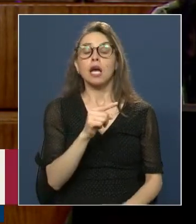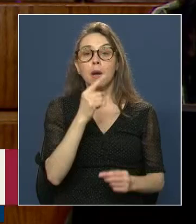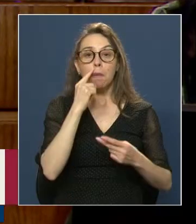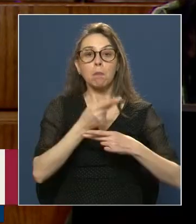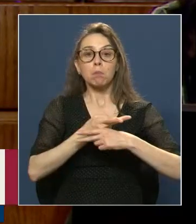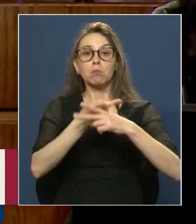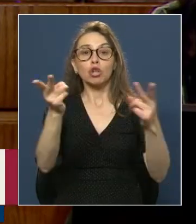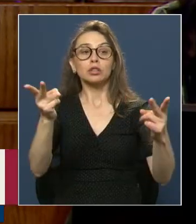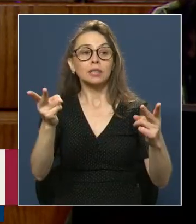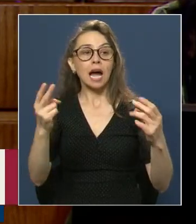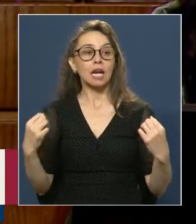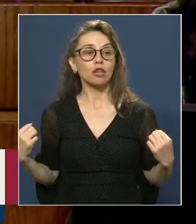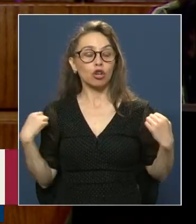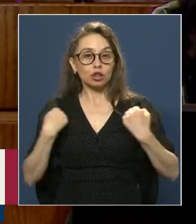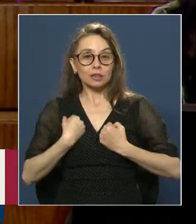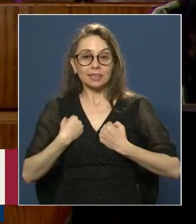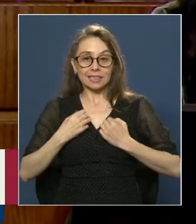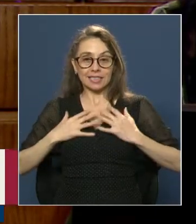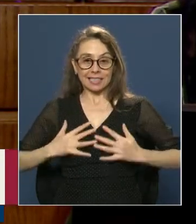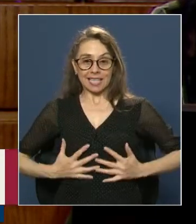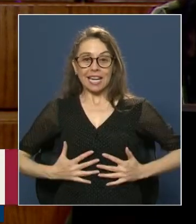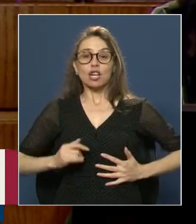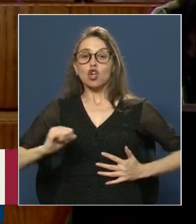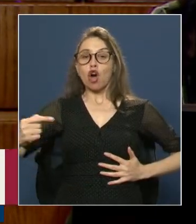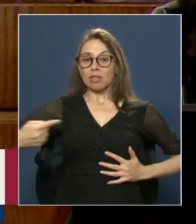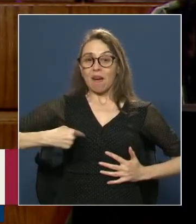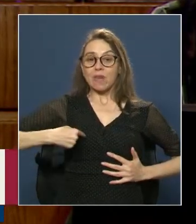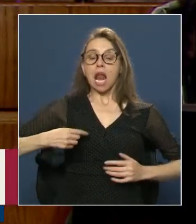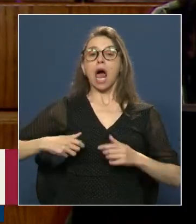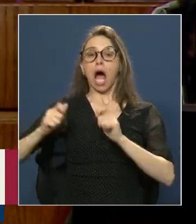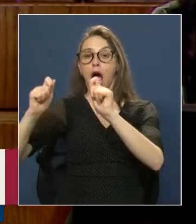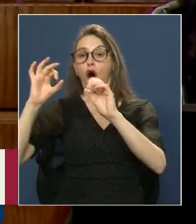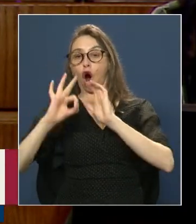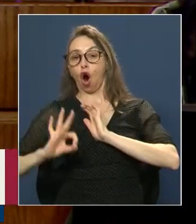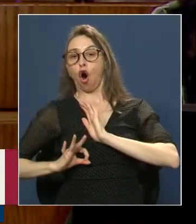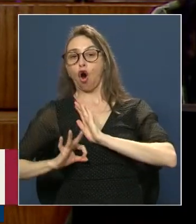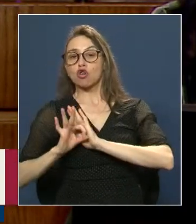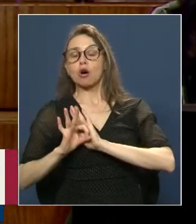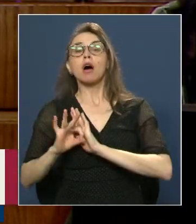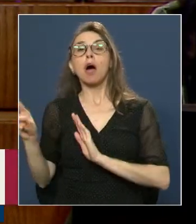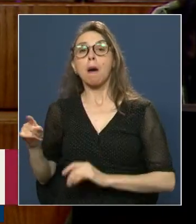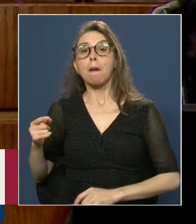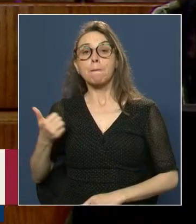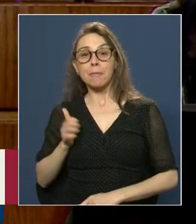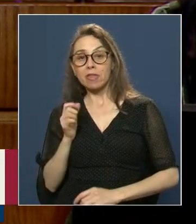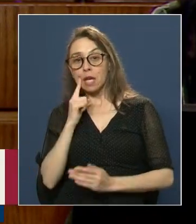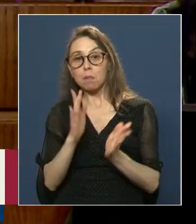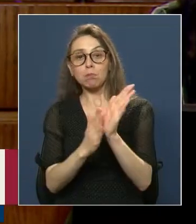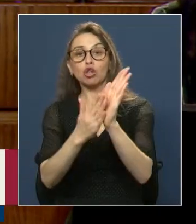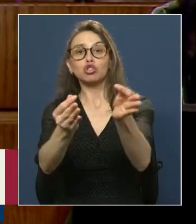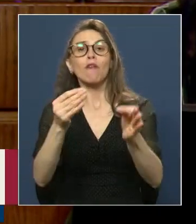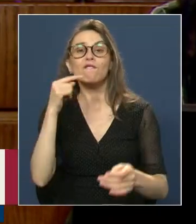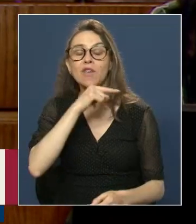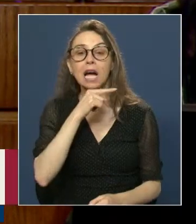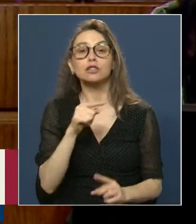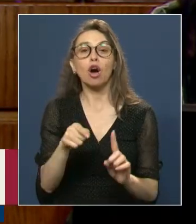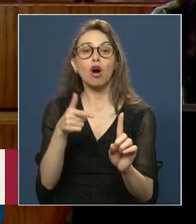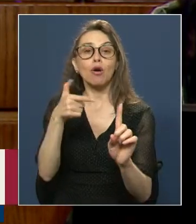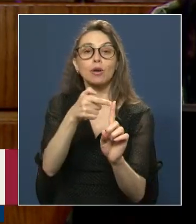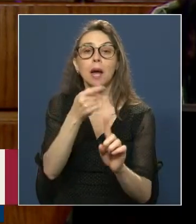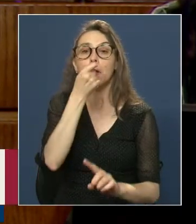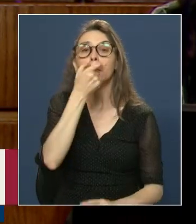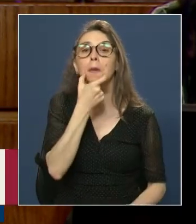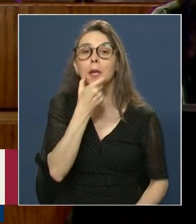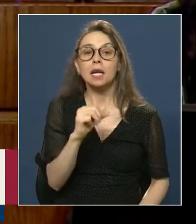mostrar un chaleco antibalas baleado que luego la PDI demostró falso. Y hoy, en el vil asesinato de Camilo Catrillanca, se volvió a